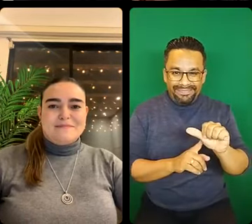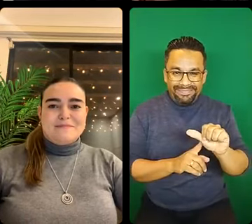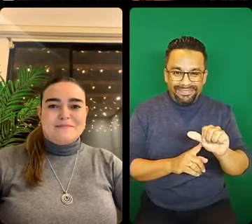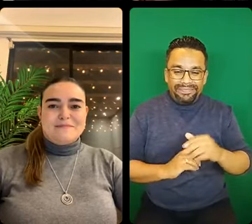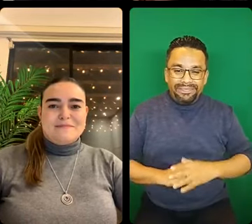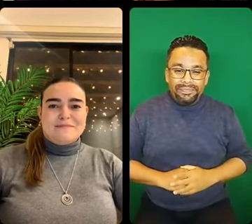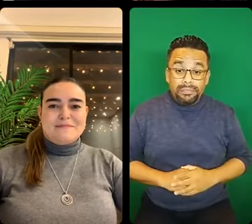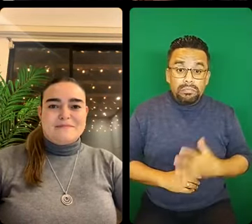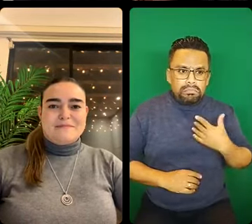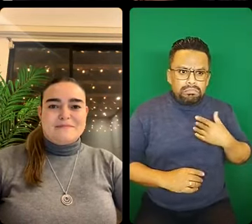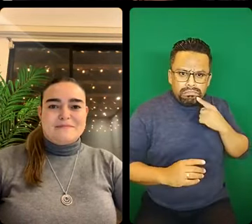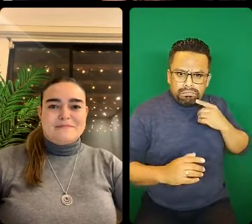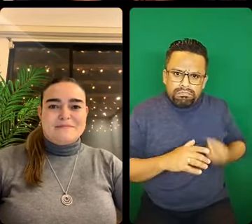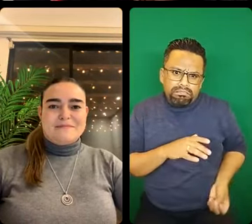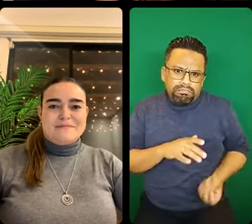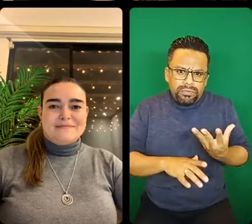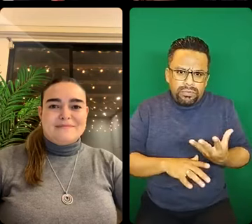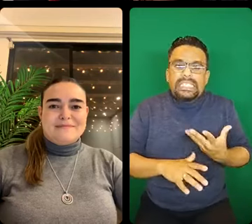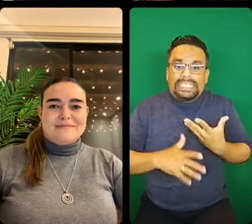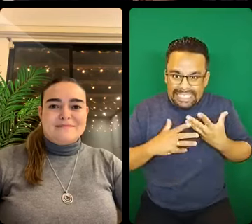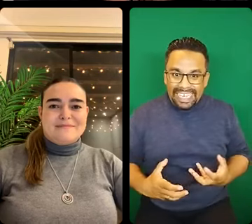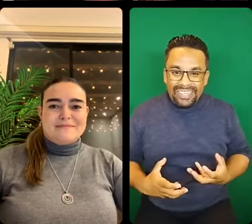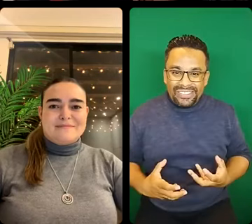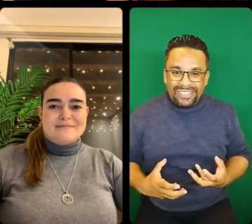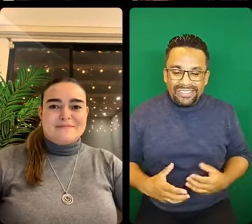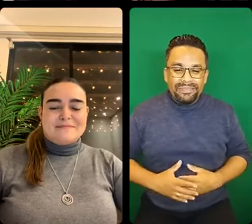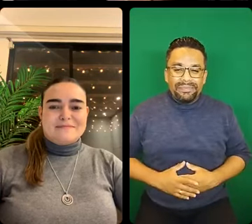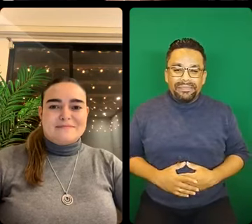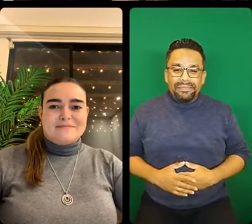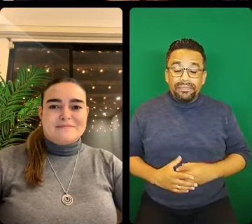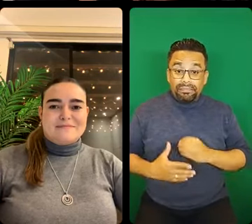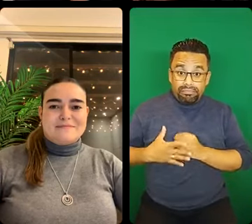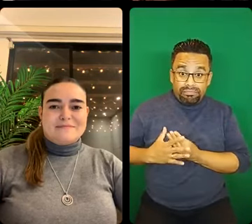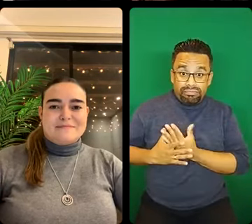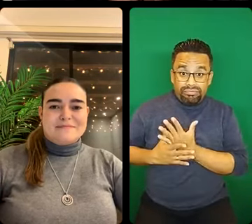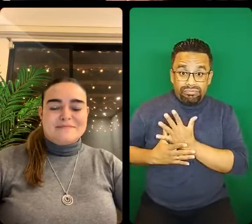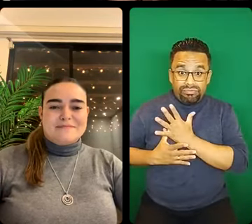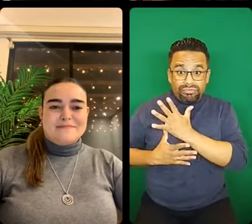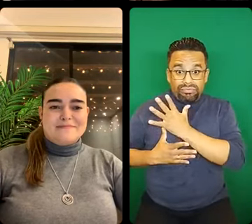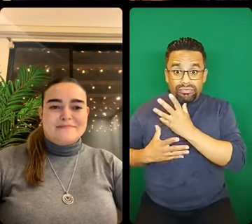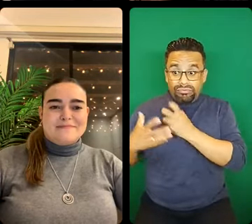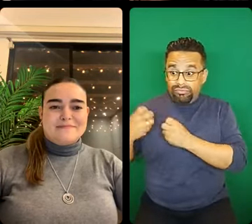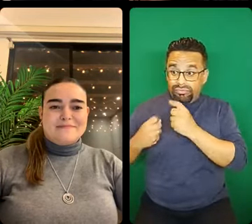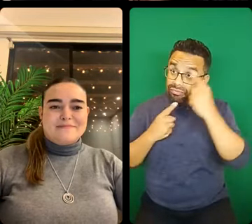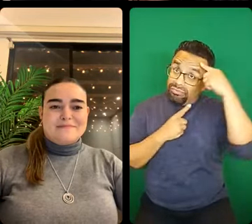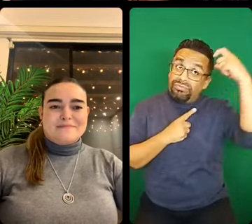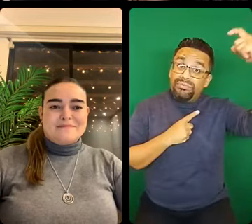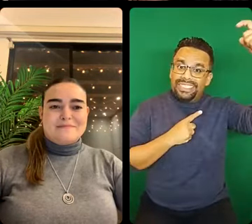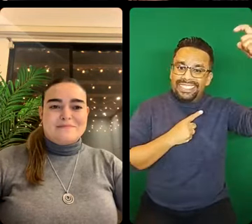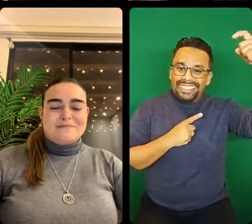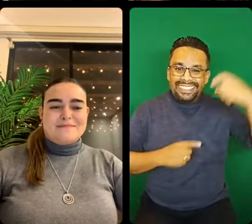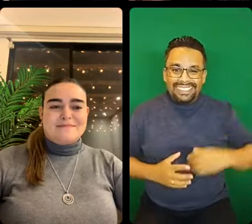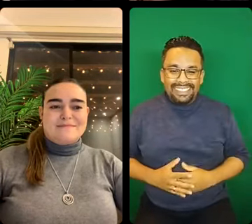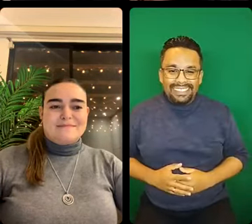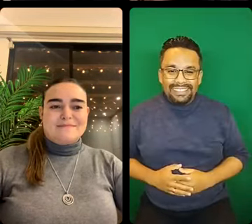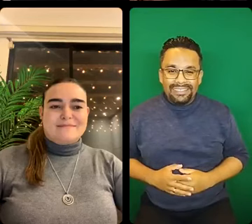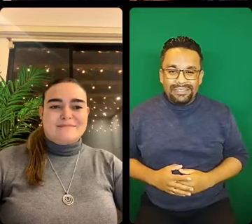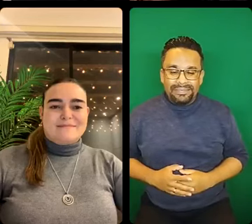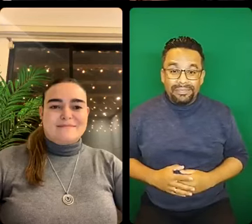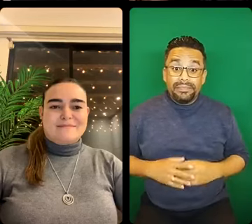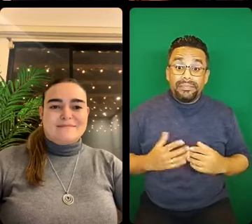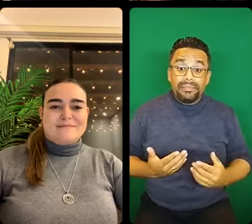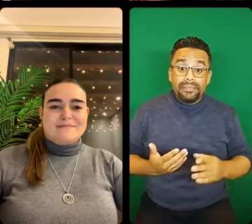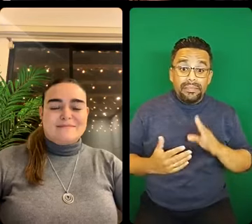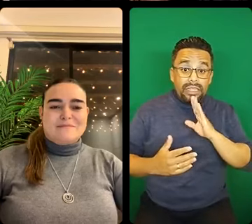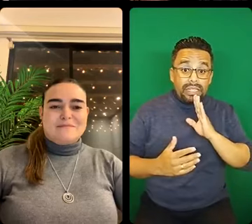Emprender, Daniel Melo, Raíces del Corazón, Entre Ordeños y Sueños, Brandon Lizarazo, Remitente